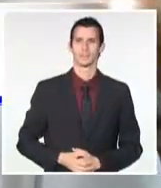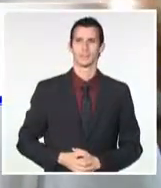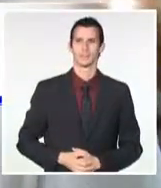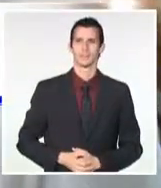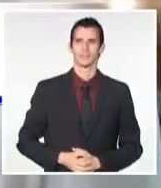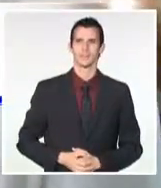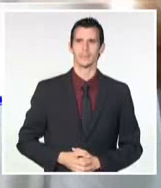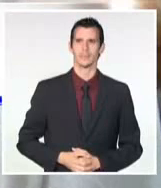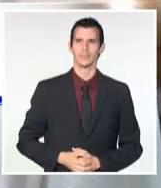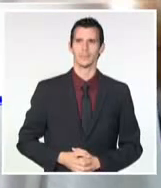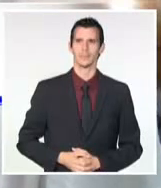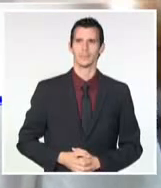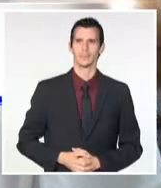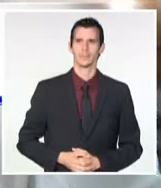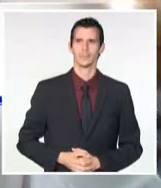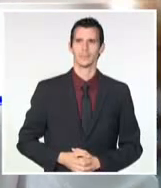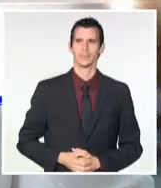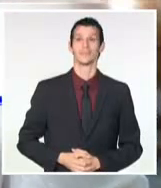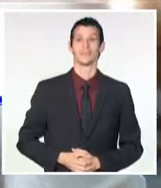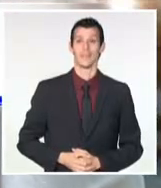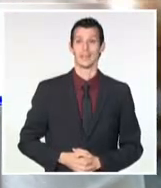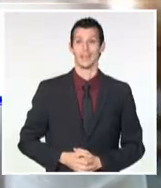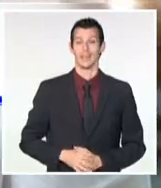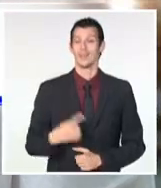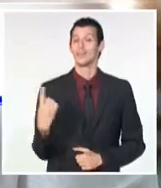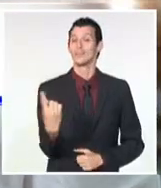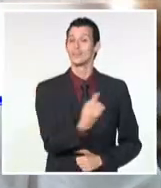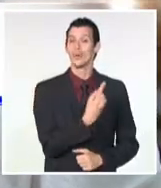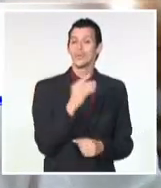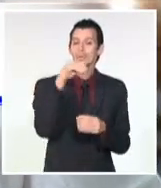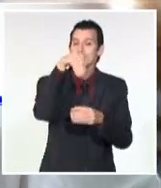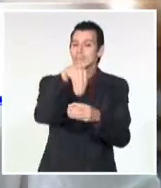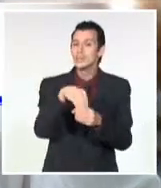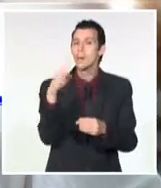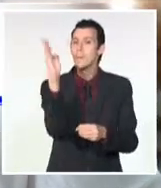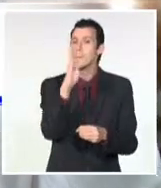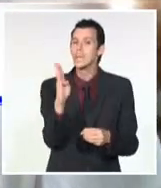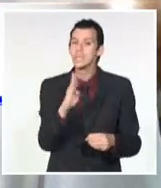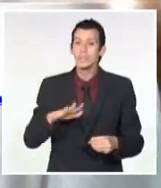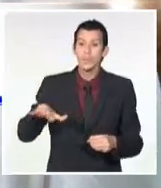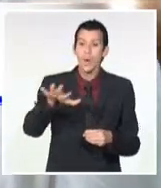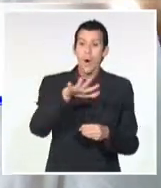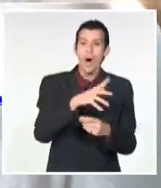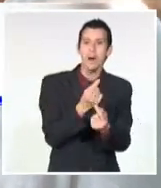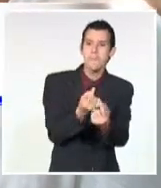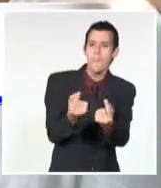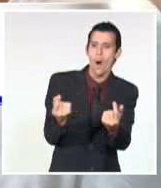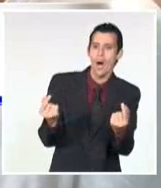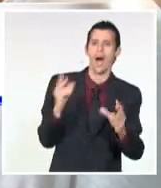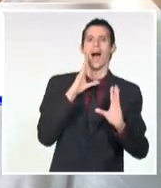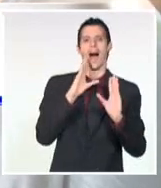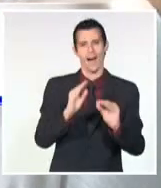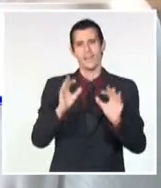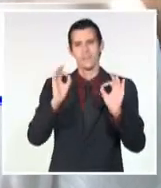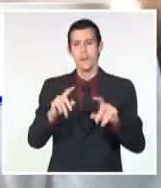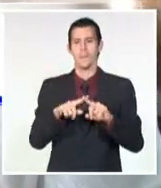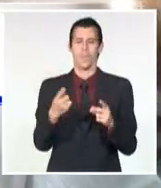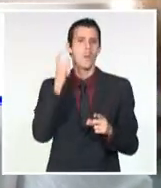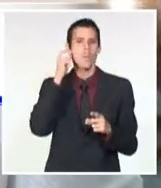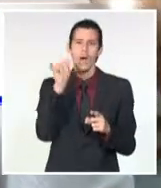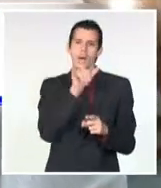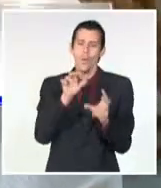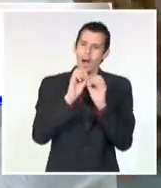le hablan de María Dolores, porque ella también difundió las ideas de José Martí por